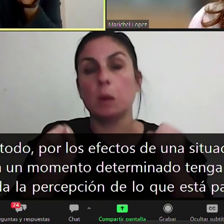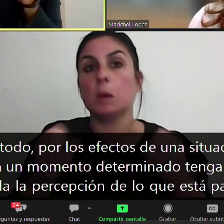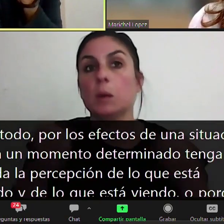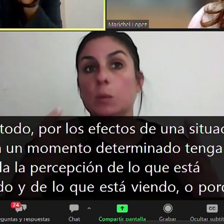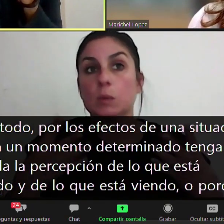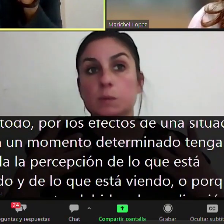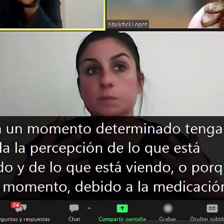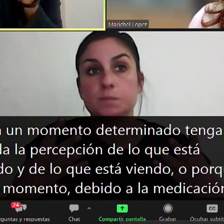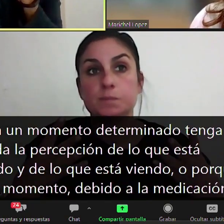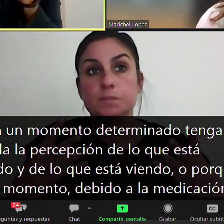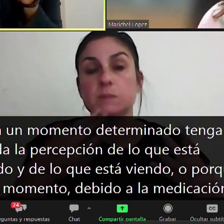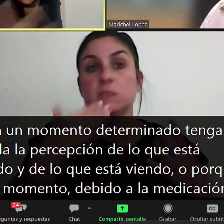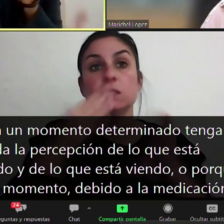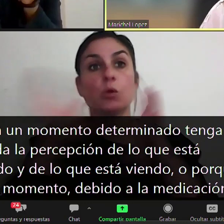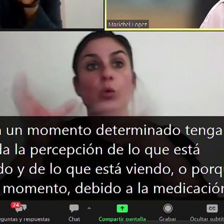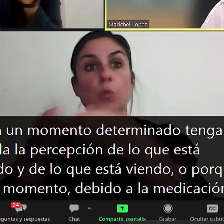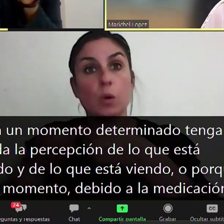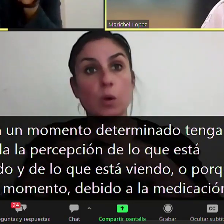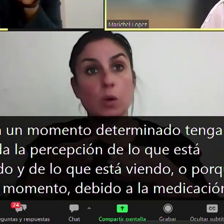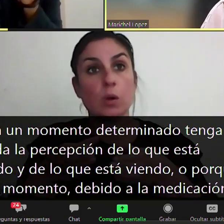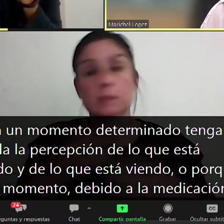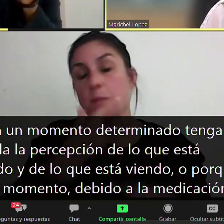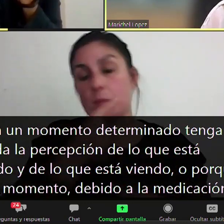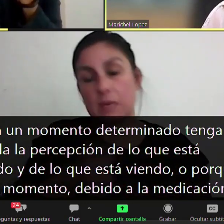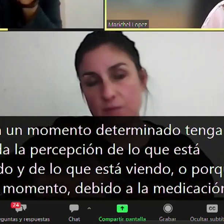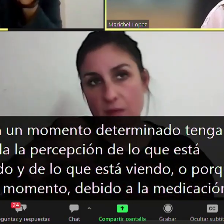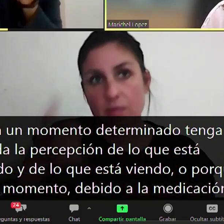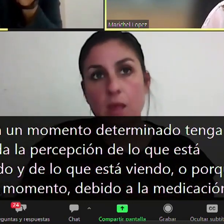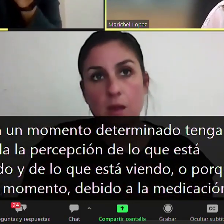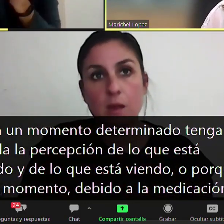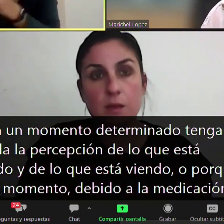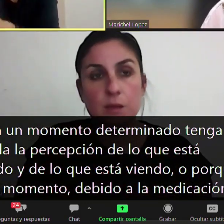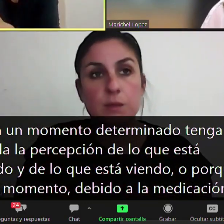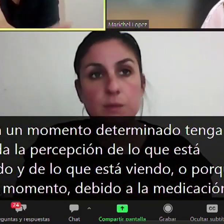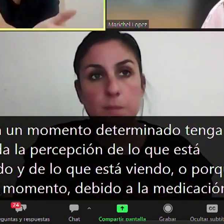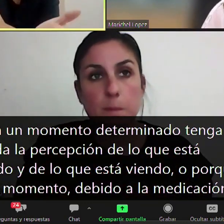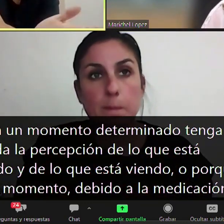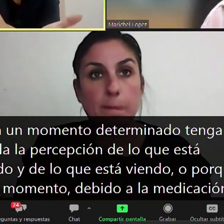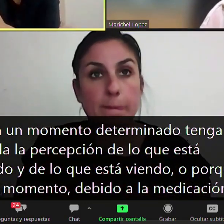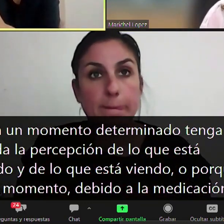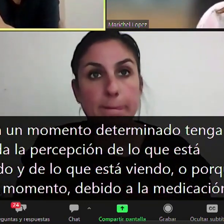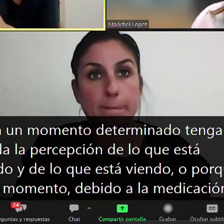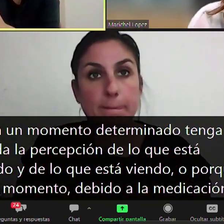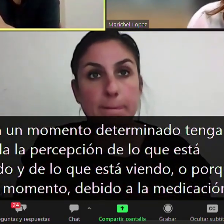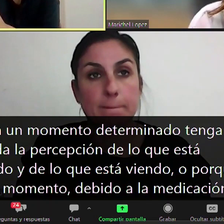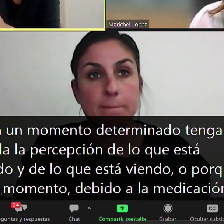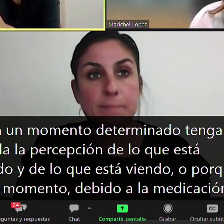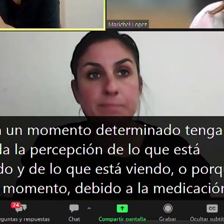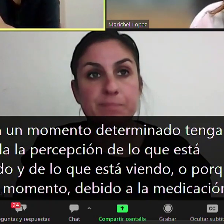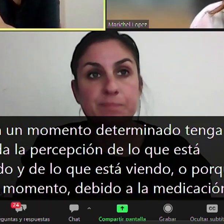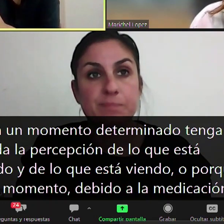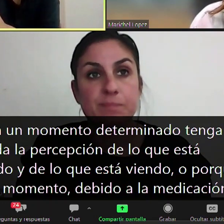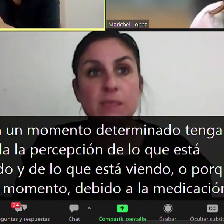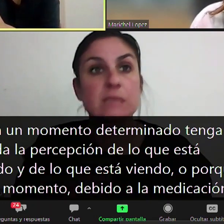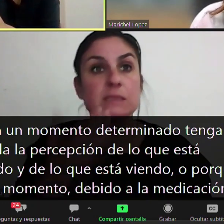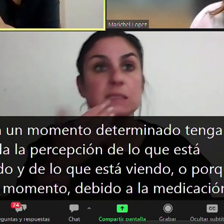pues si va en grupo, pues es más fácil. Es mucho más fácil. Y si no, pues es como una persona simplemente siendo un poquito